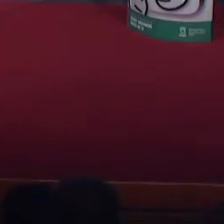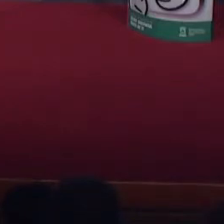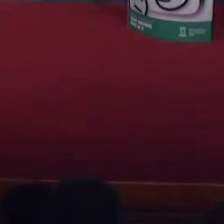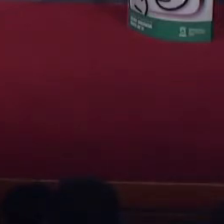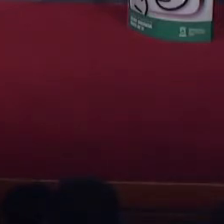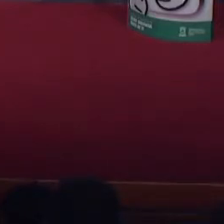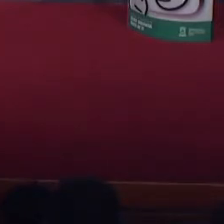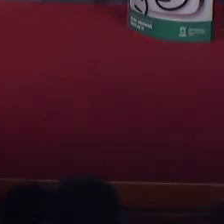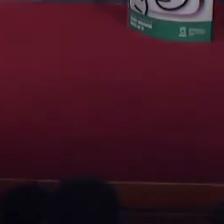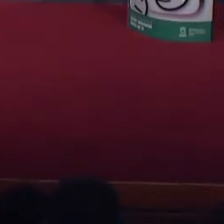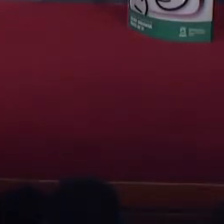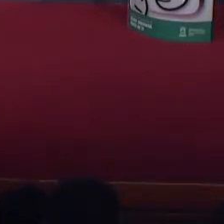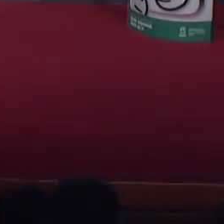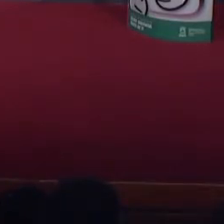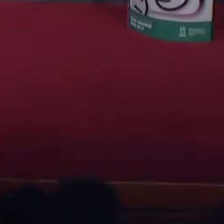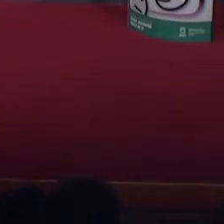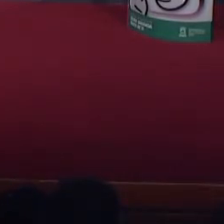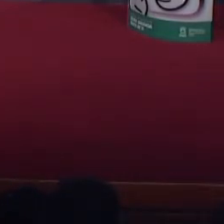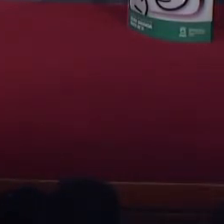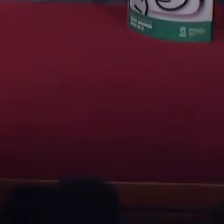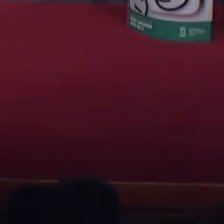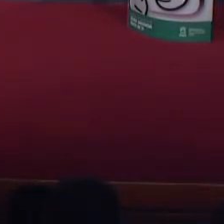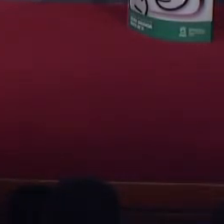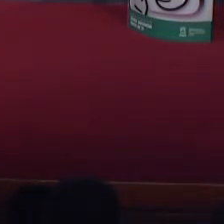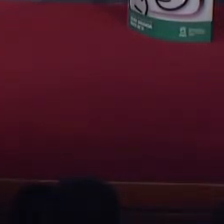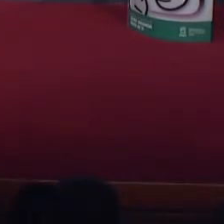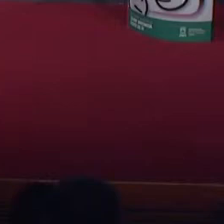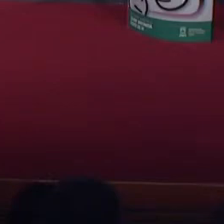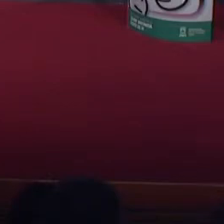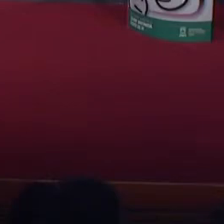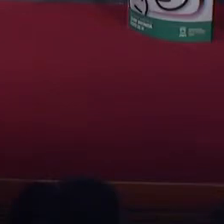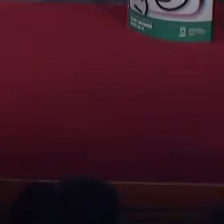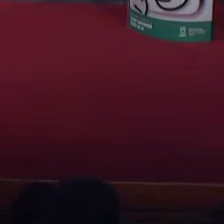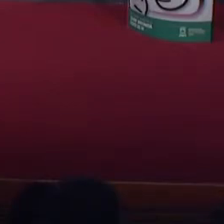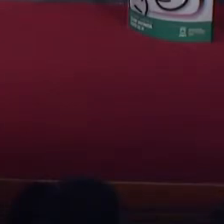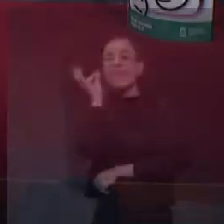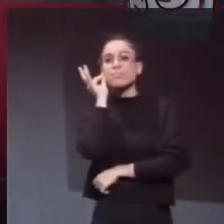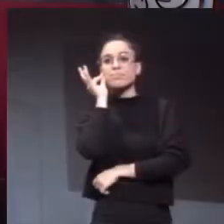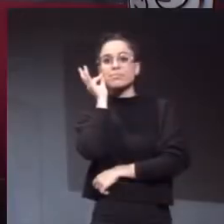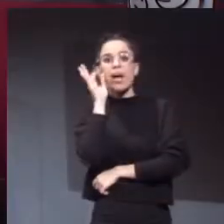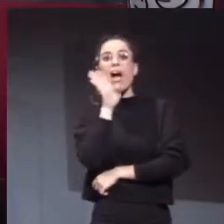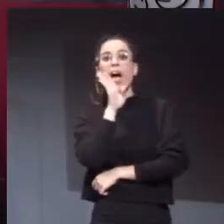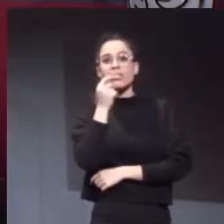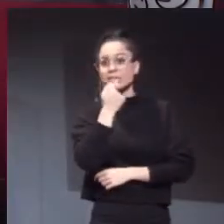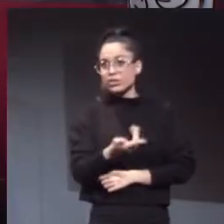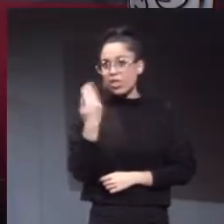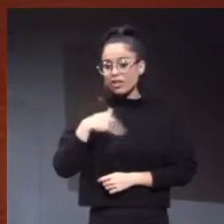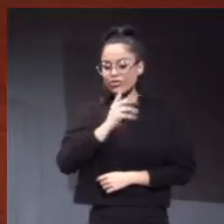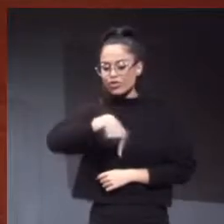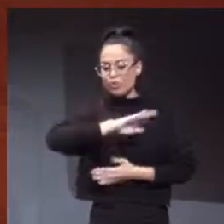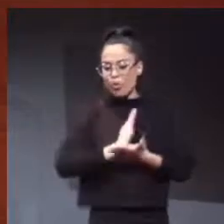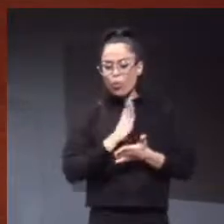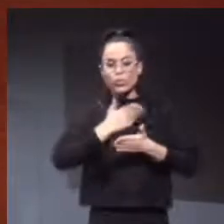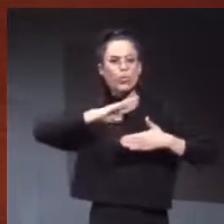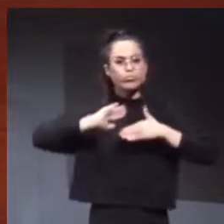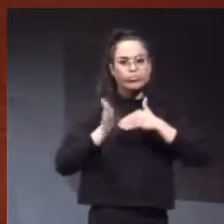Es que ricasco, muchas gracias Isabel. Apuntaba la concejala, queremos cerrar este curso que vivimos